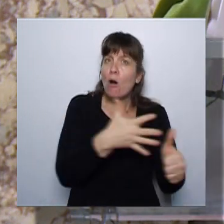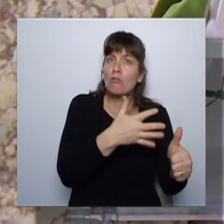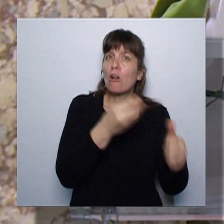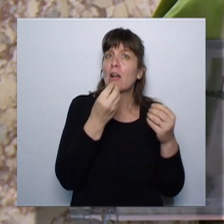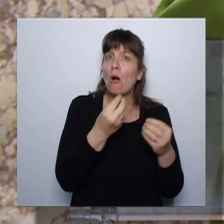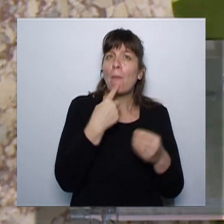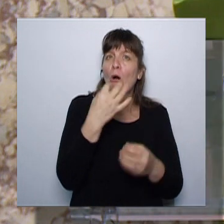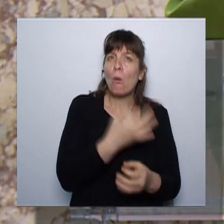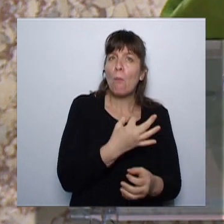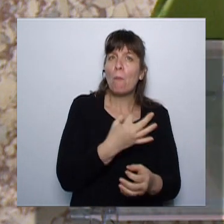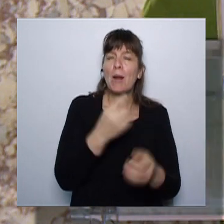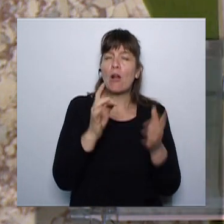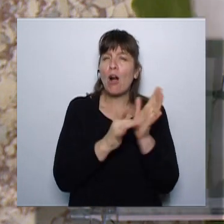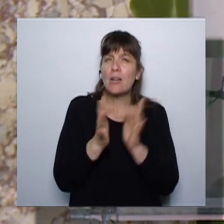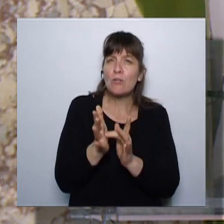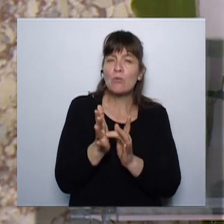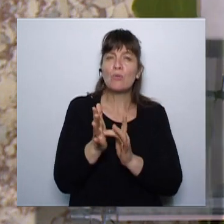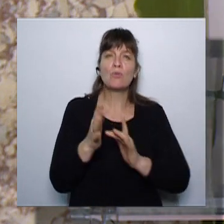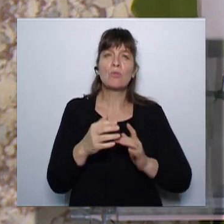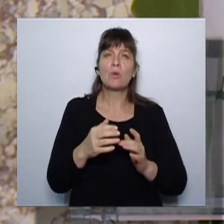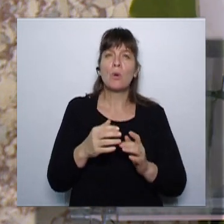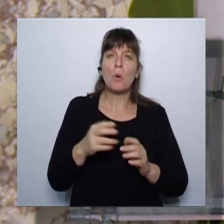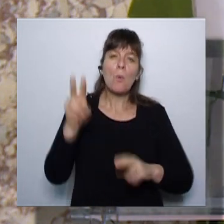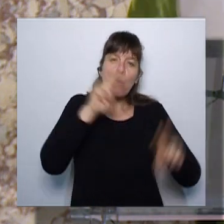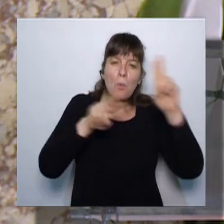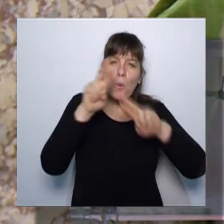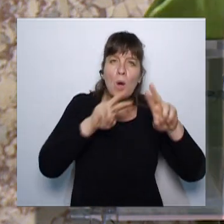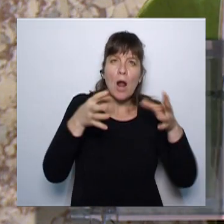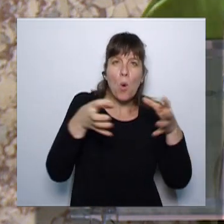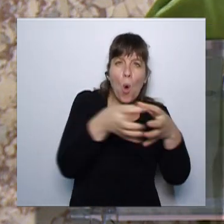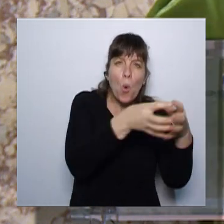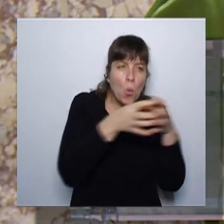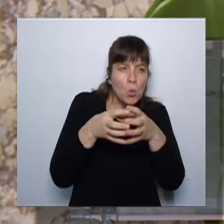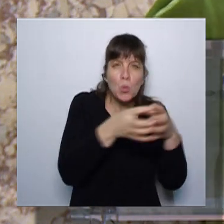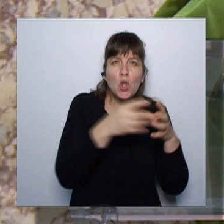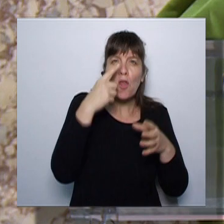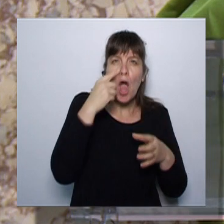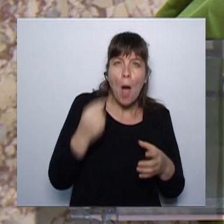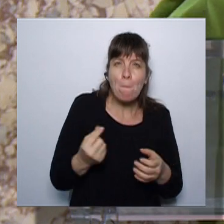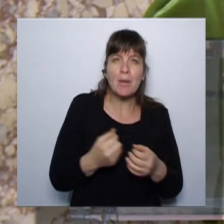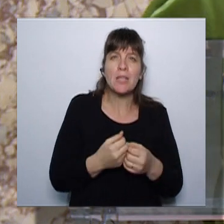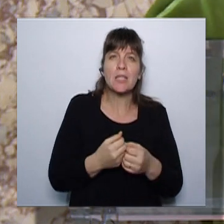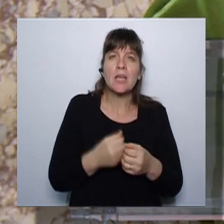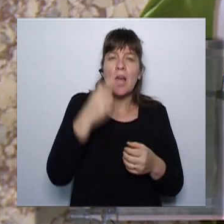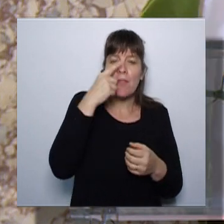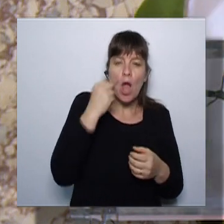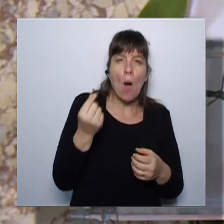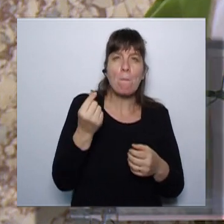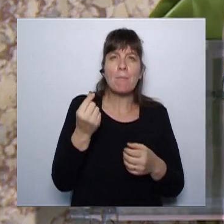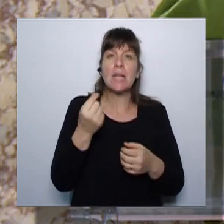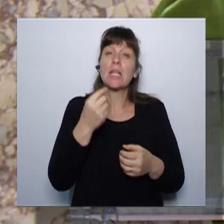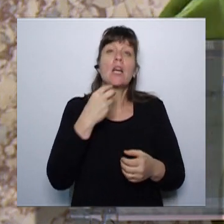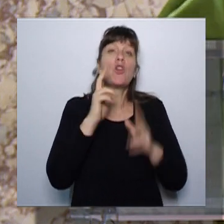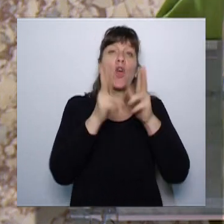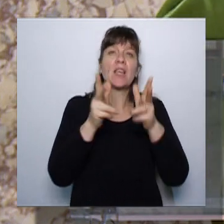hacen con respecto a jesús buscan ese conjunto de hombres y fíjense que el texto habla de hombres sin contar